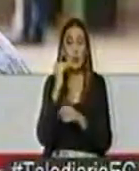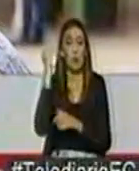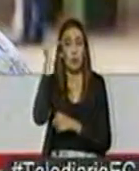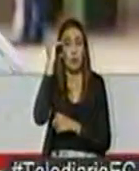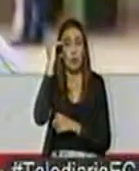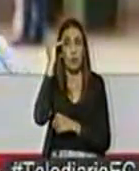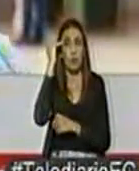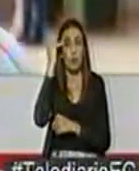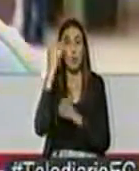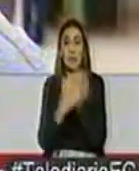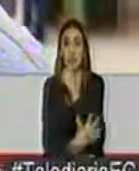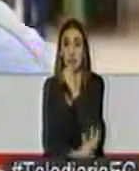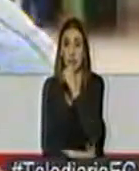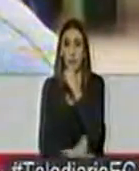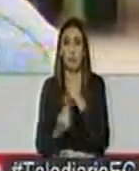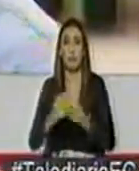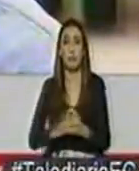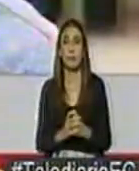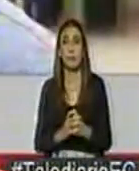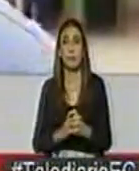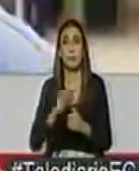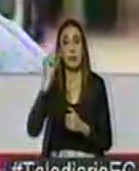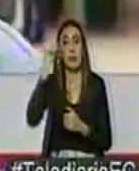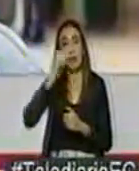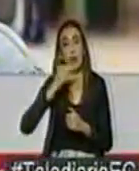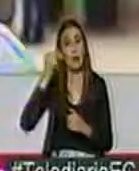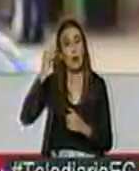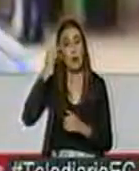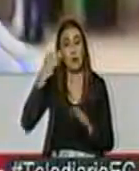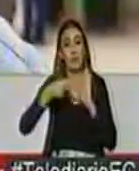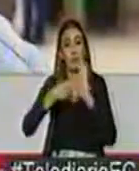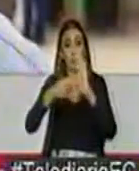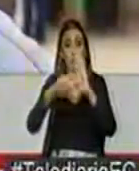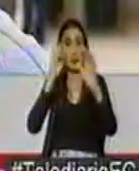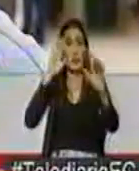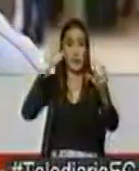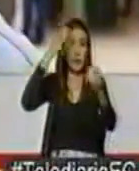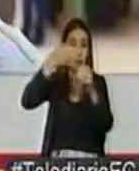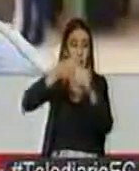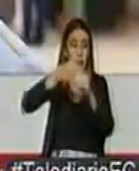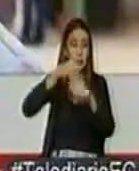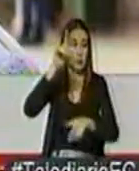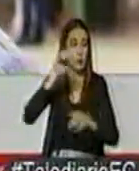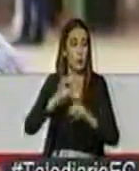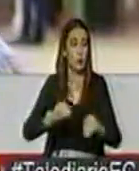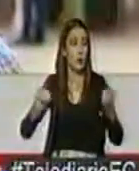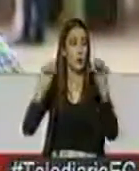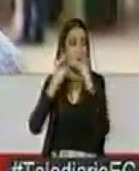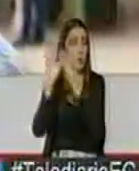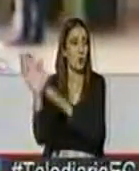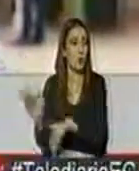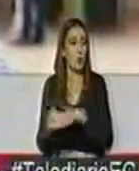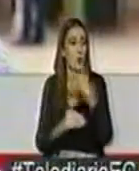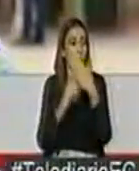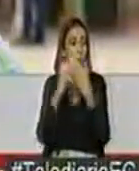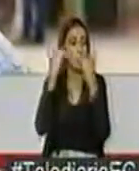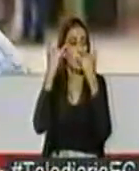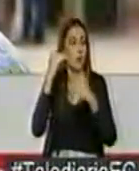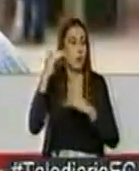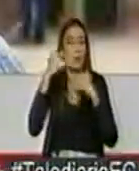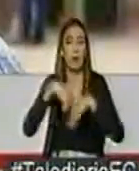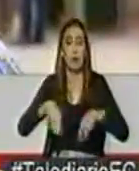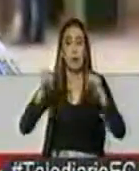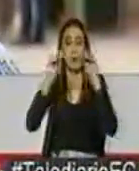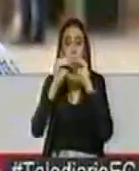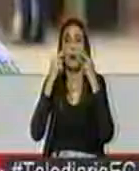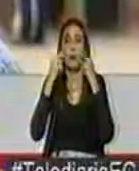en situación de pobreza y extrema pobreza, es decir, el gobierno nacional enfocado desde lo social a darle prioridad al ser humano. Para nosotros, el principio y fin